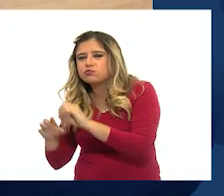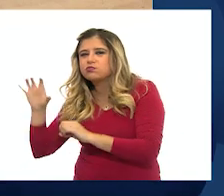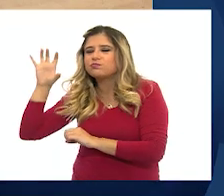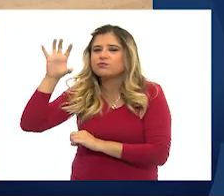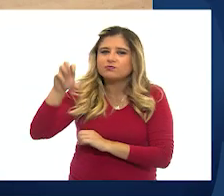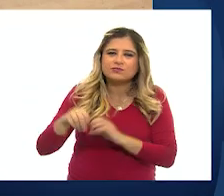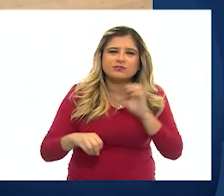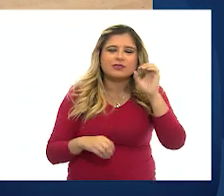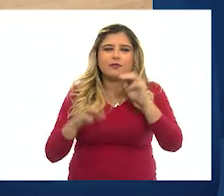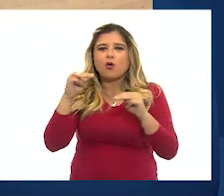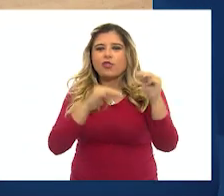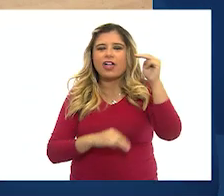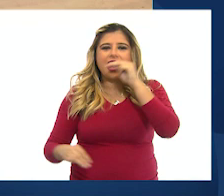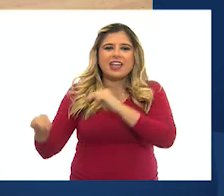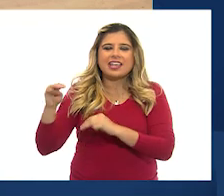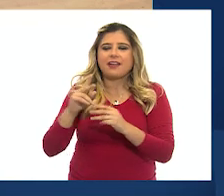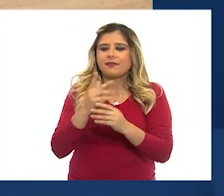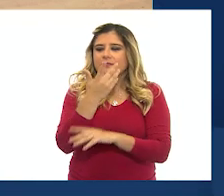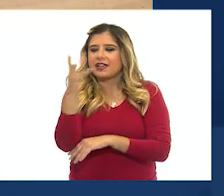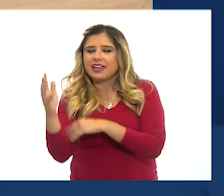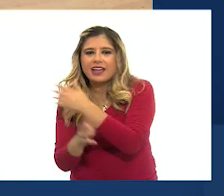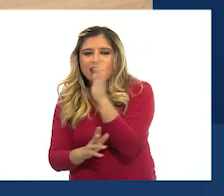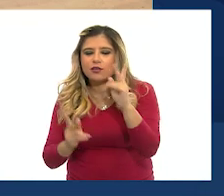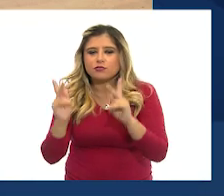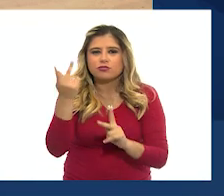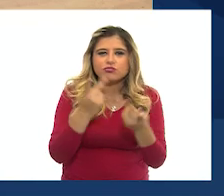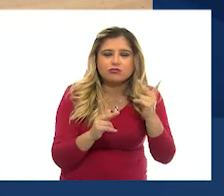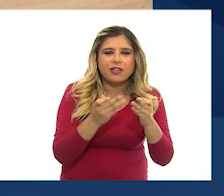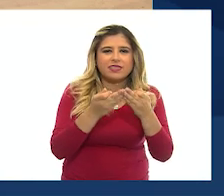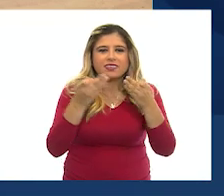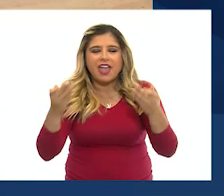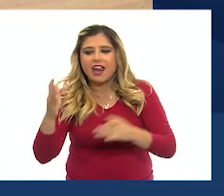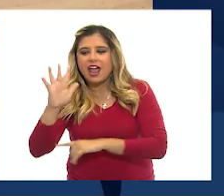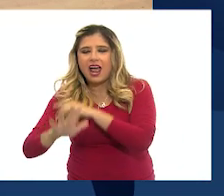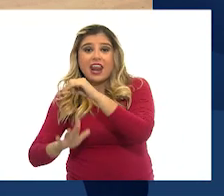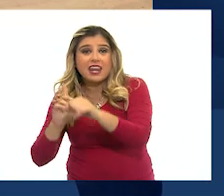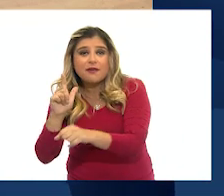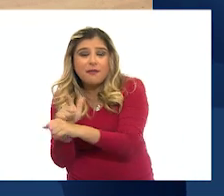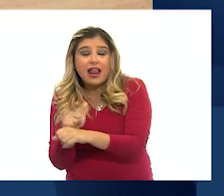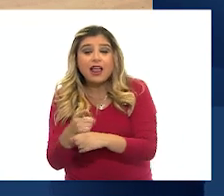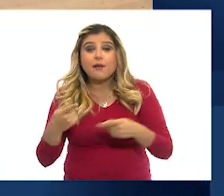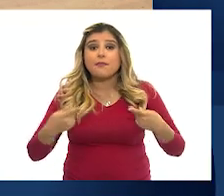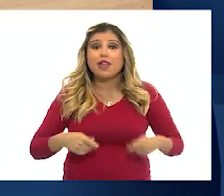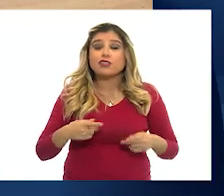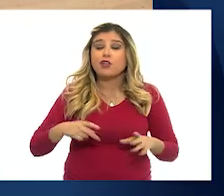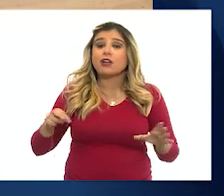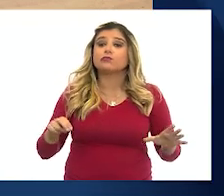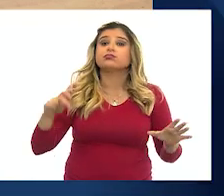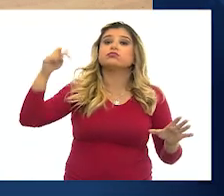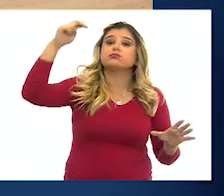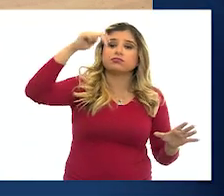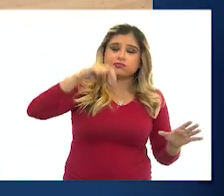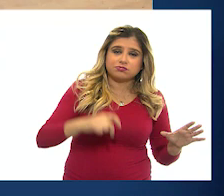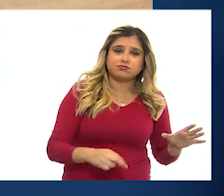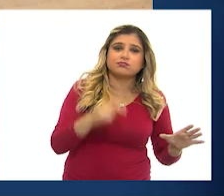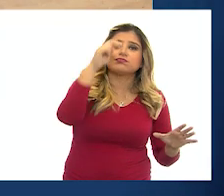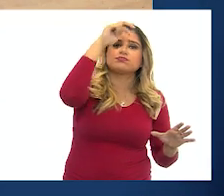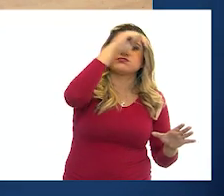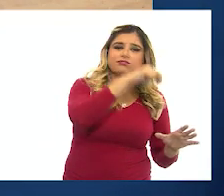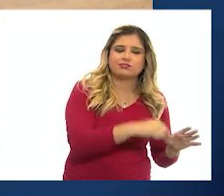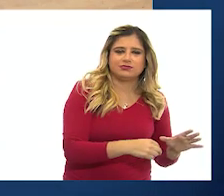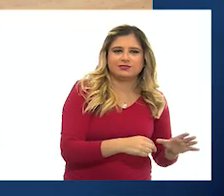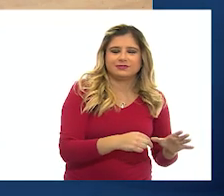como todas las montañas: vegetación, piedras, tierra, animales y hasta seres humanos que suben y bajan por sus